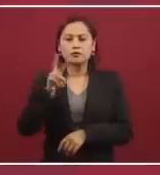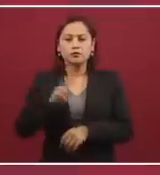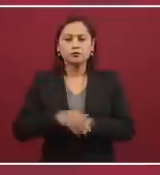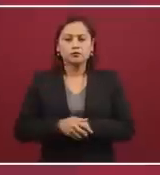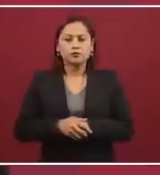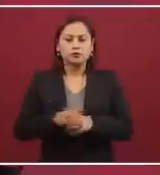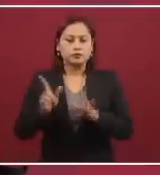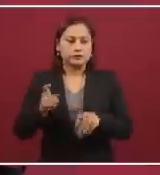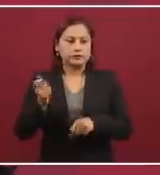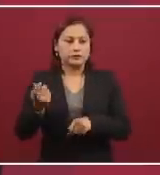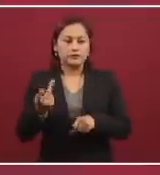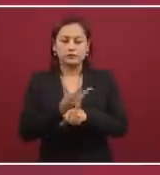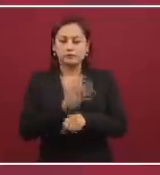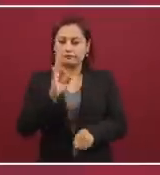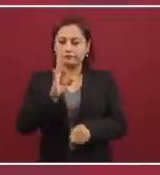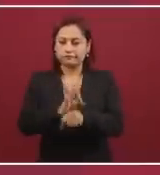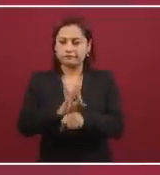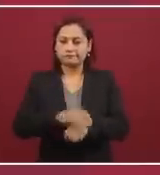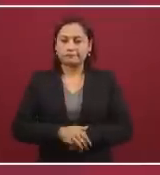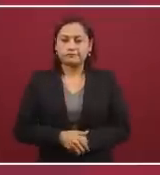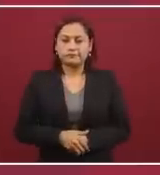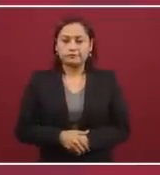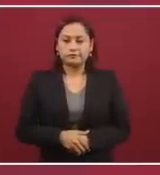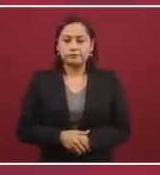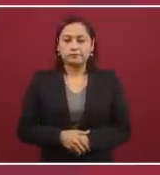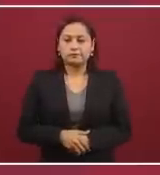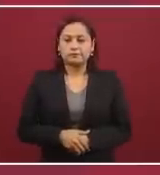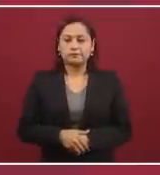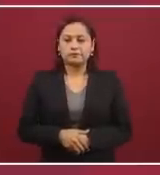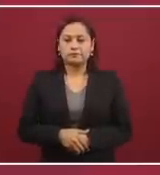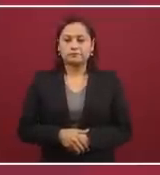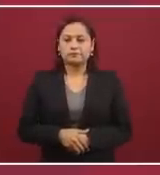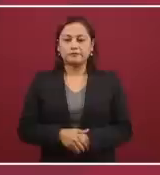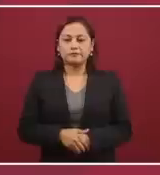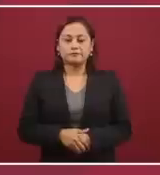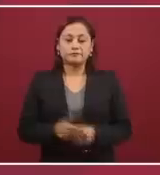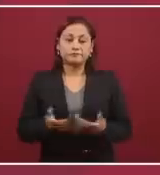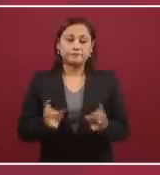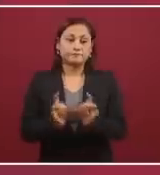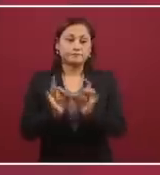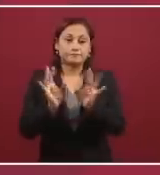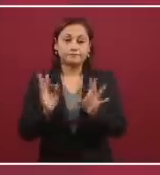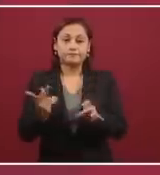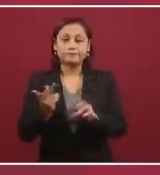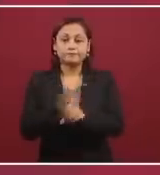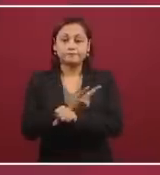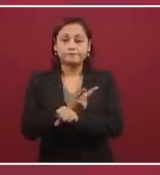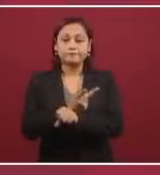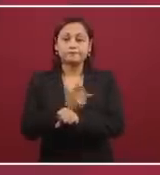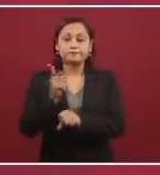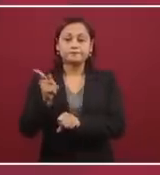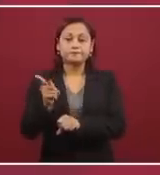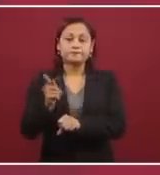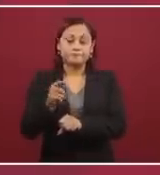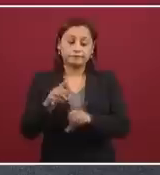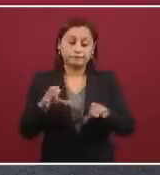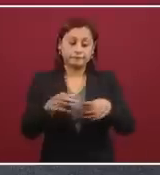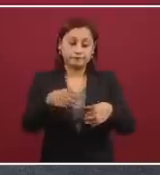suceda lo que desgraciadamente pasó con la guardería abc